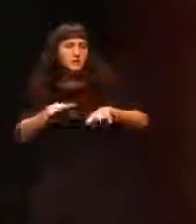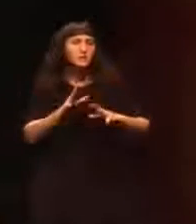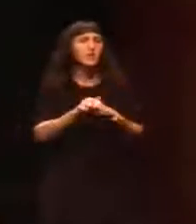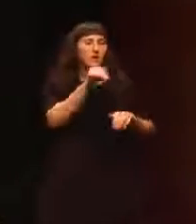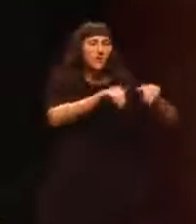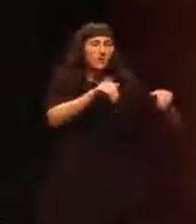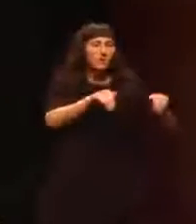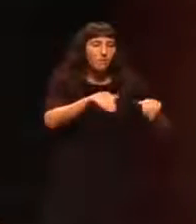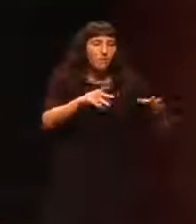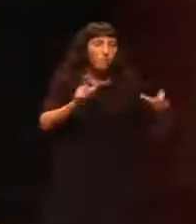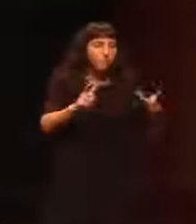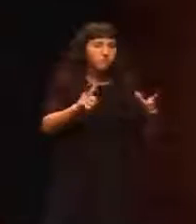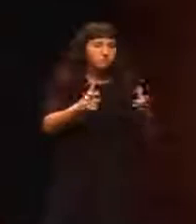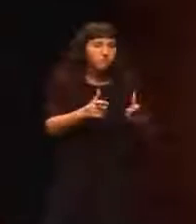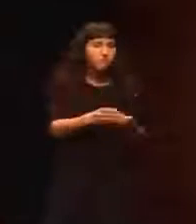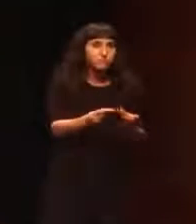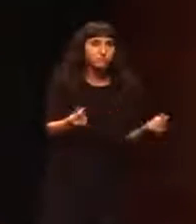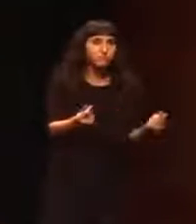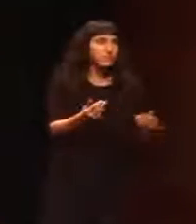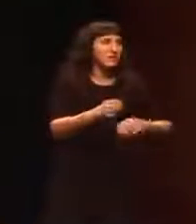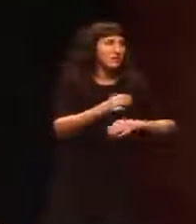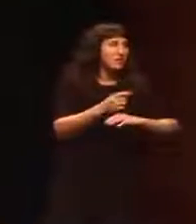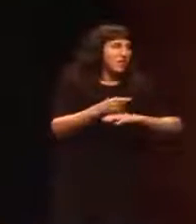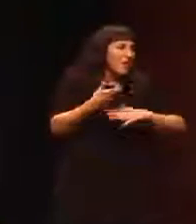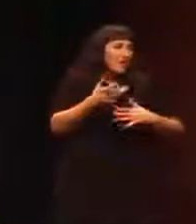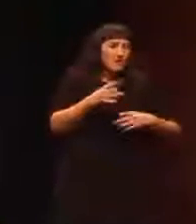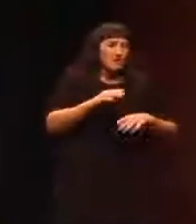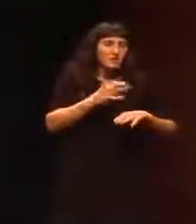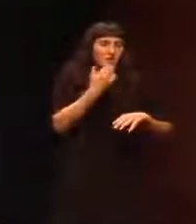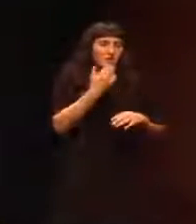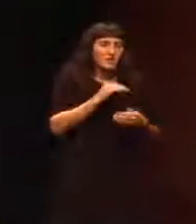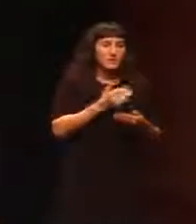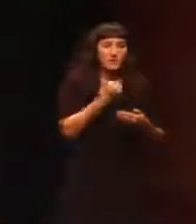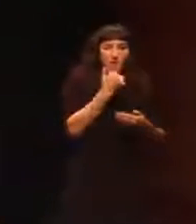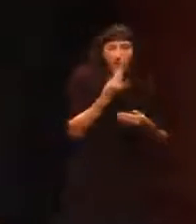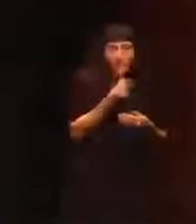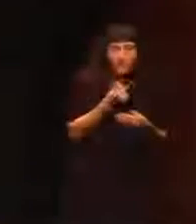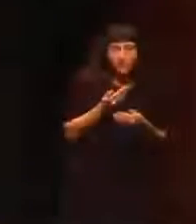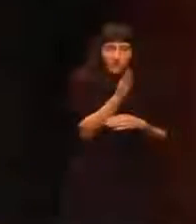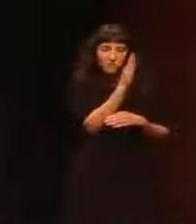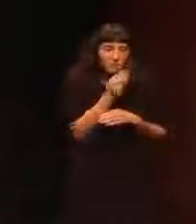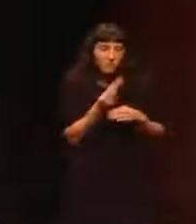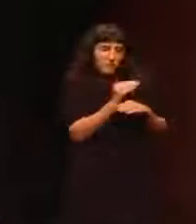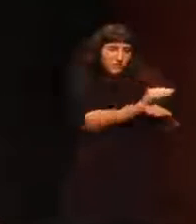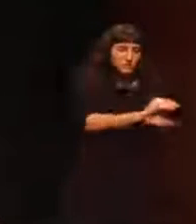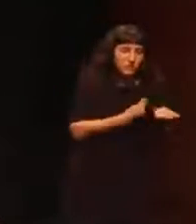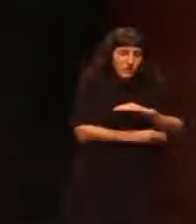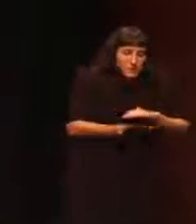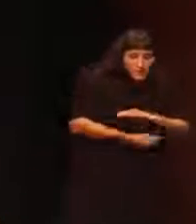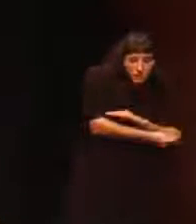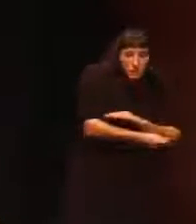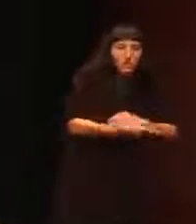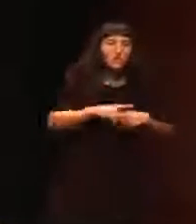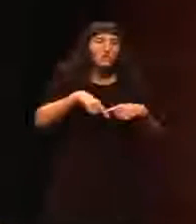poco. Ese golpe de Estado sucedía cada vez que alguien cogía un sobre en B y después le entregaba al constructor que le daba el sobre en B la obra